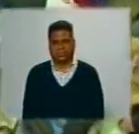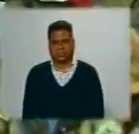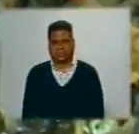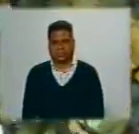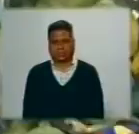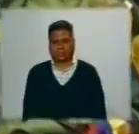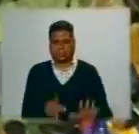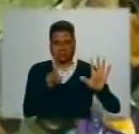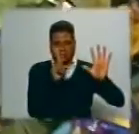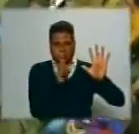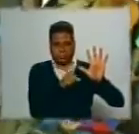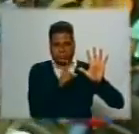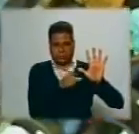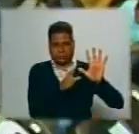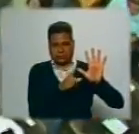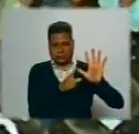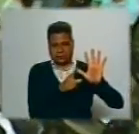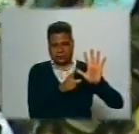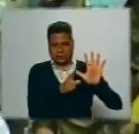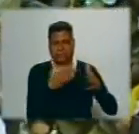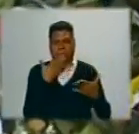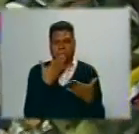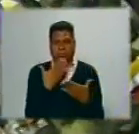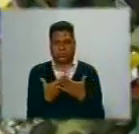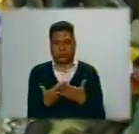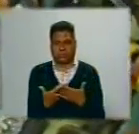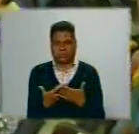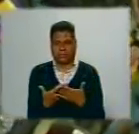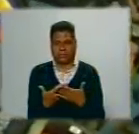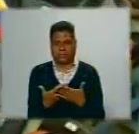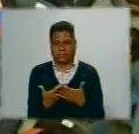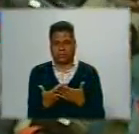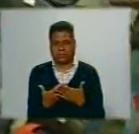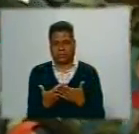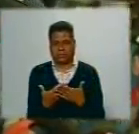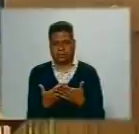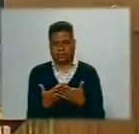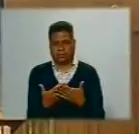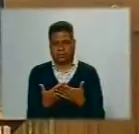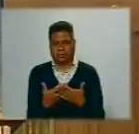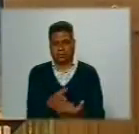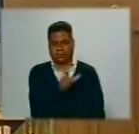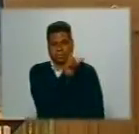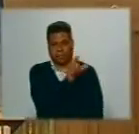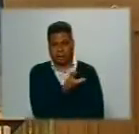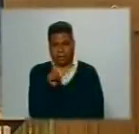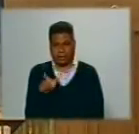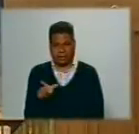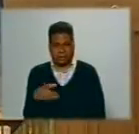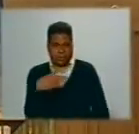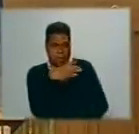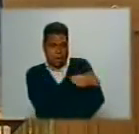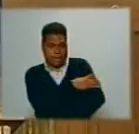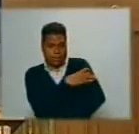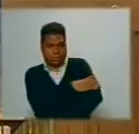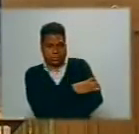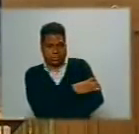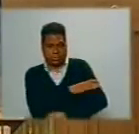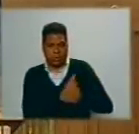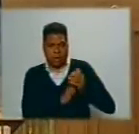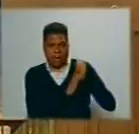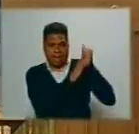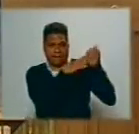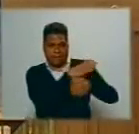Quinto, exigir a los representantes de la oposición a suscribir